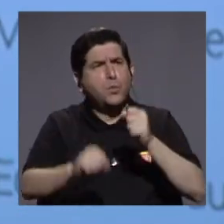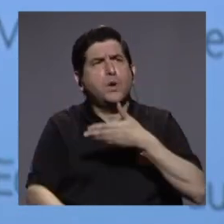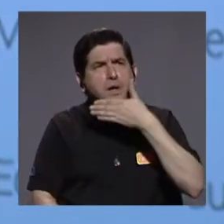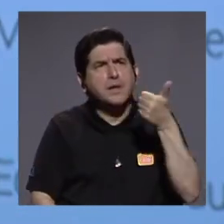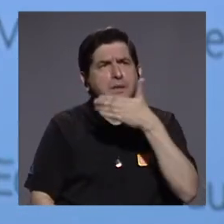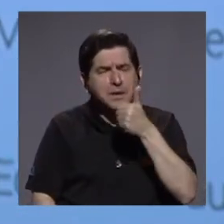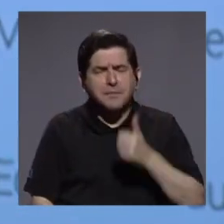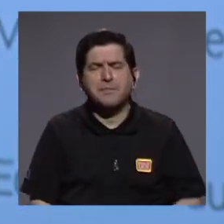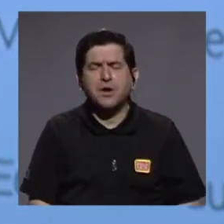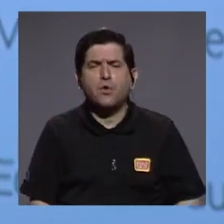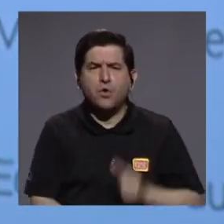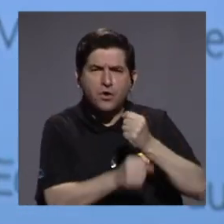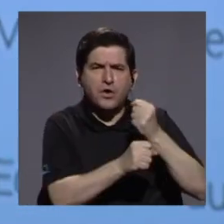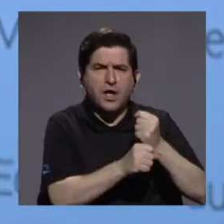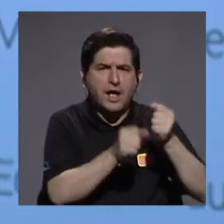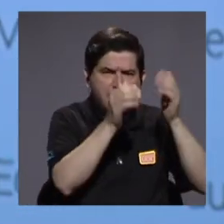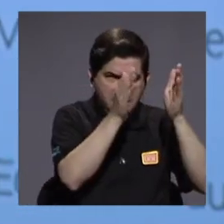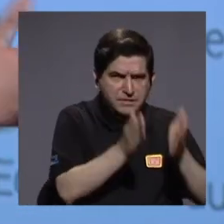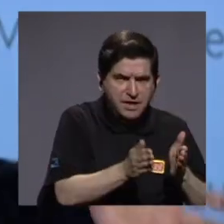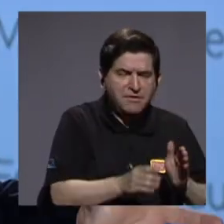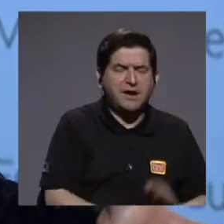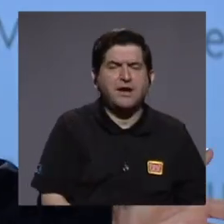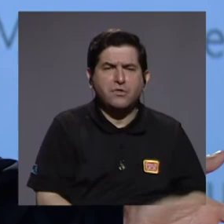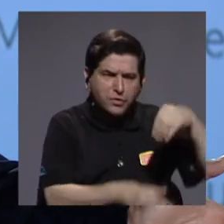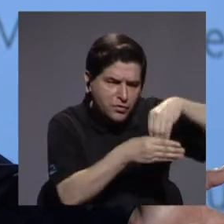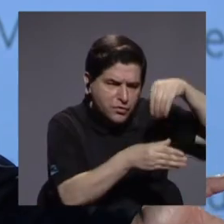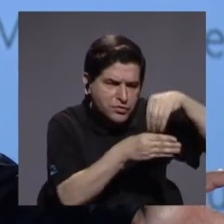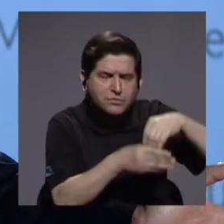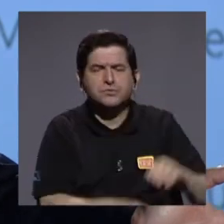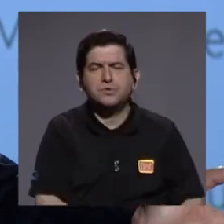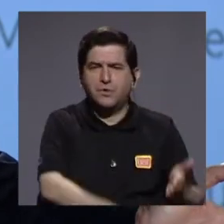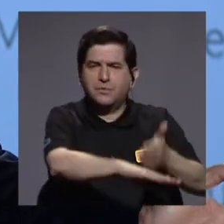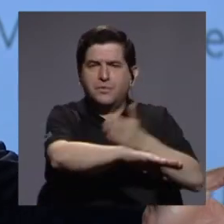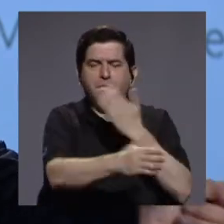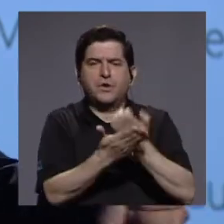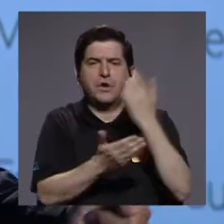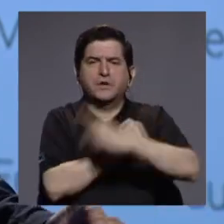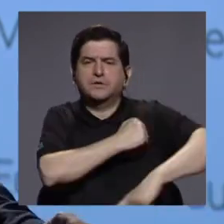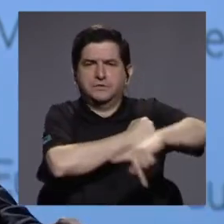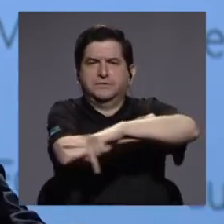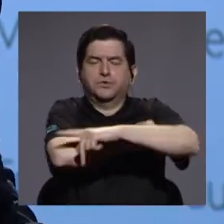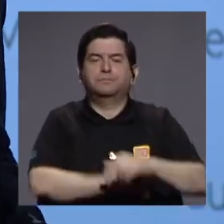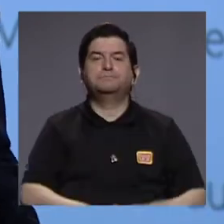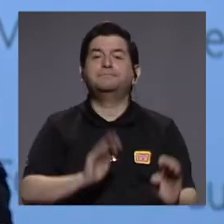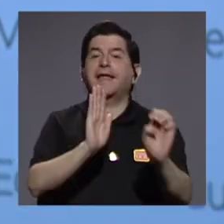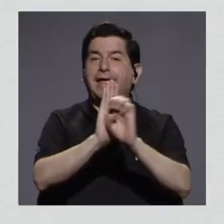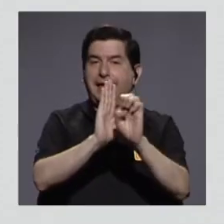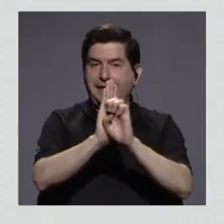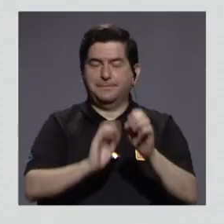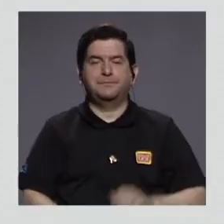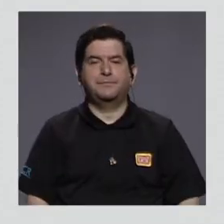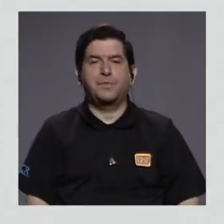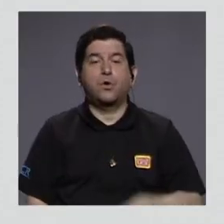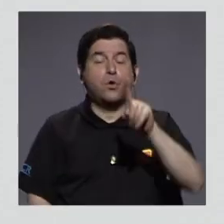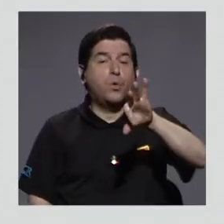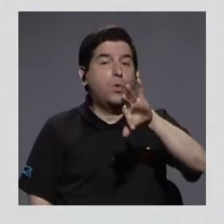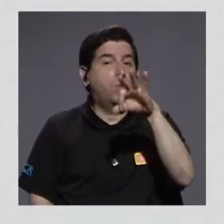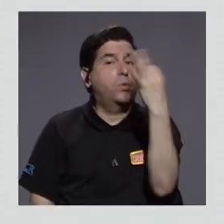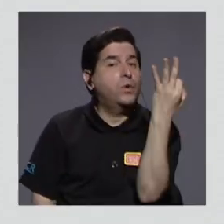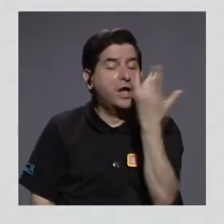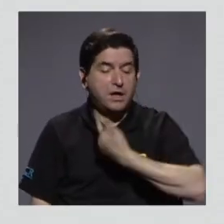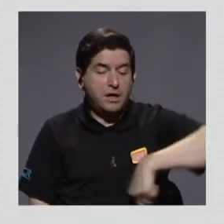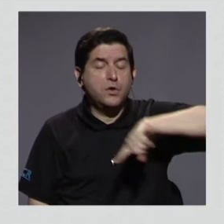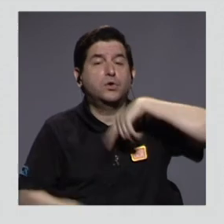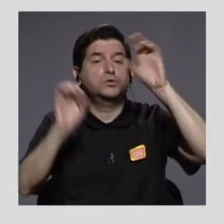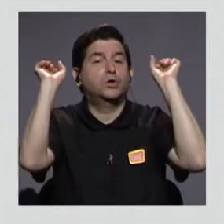contribución de los trabajadores a ese crecimiento económico del país por ejemplo una forma en la cual